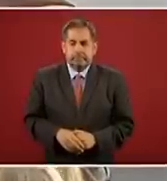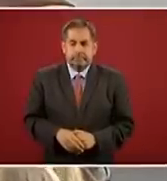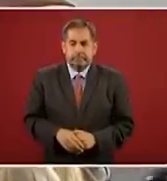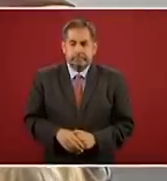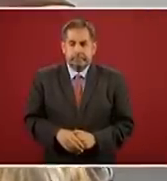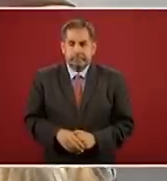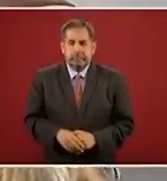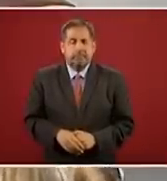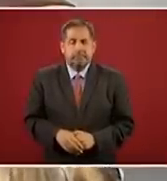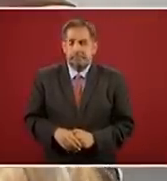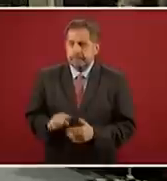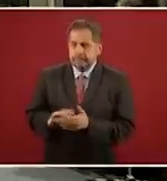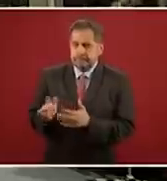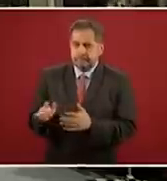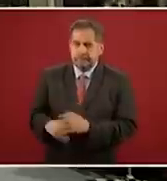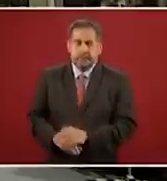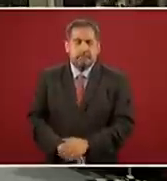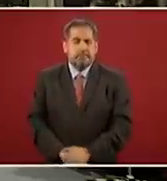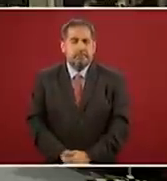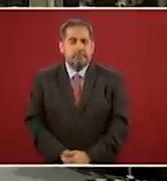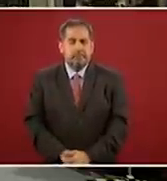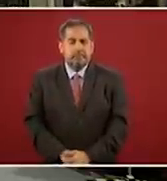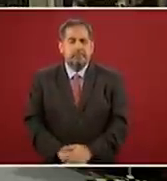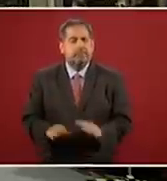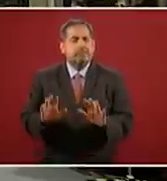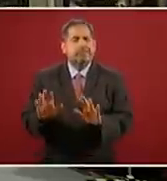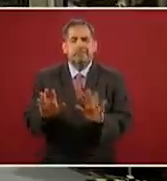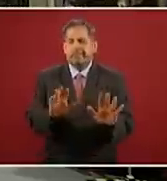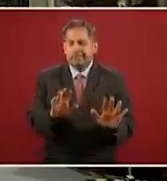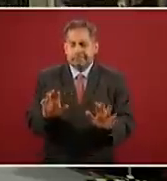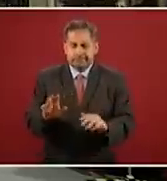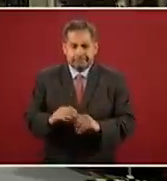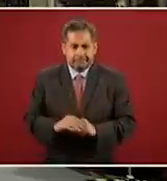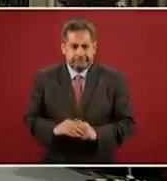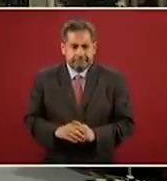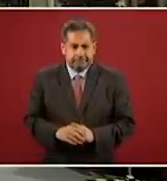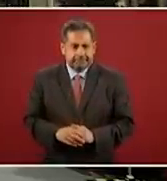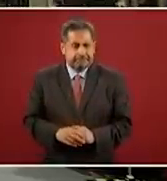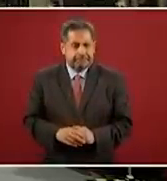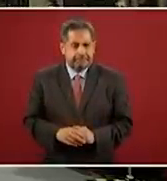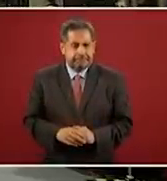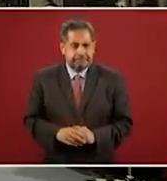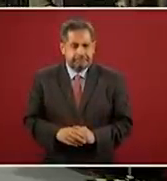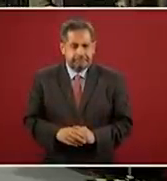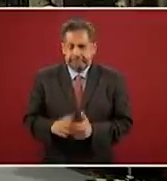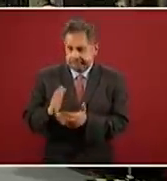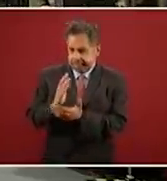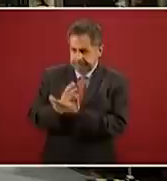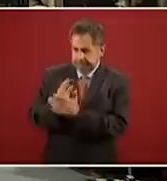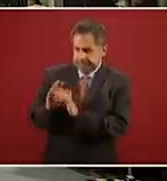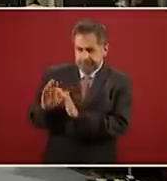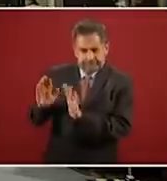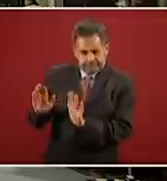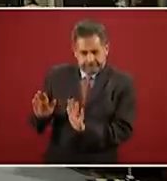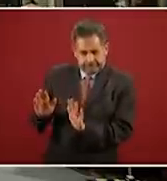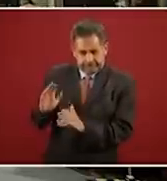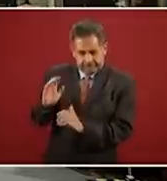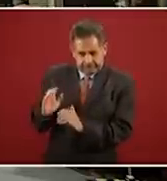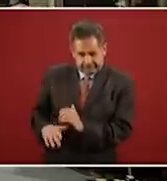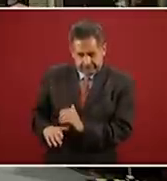Sí. Bueno, ¿por qué no hacemos esto? Miren, lo dejamos así y